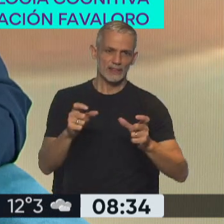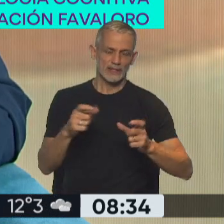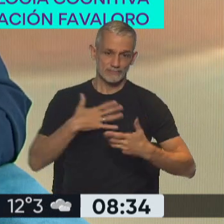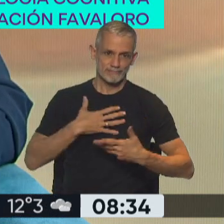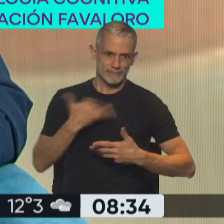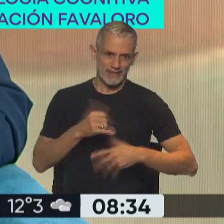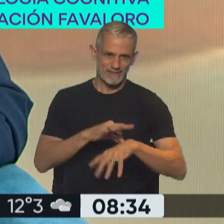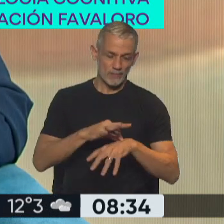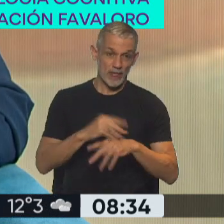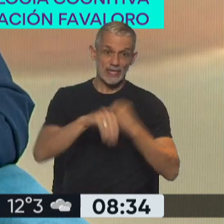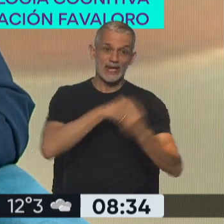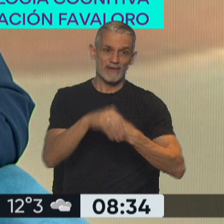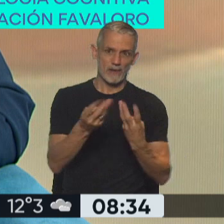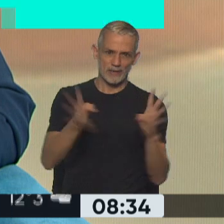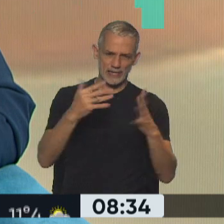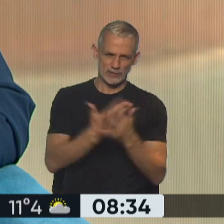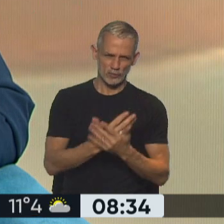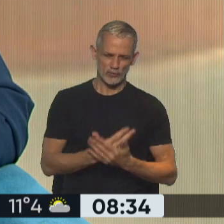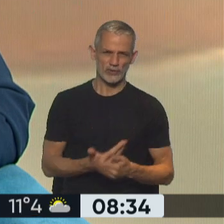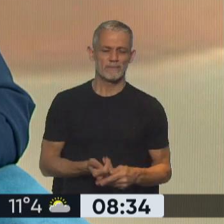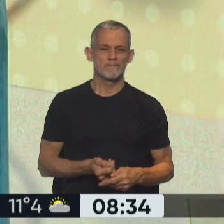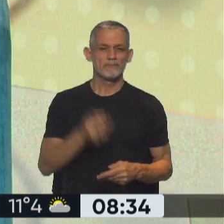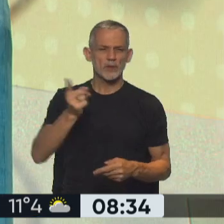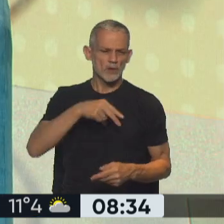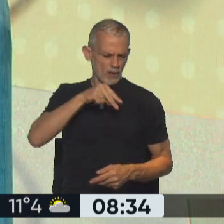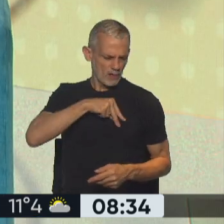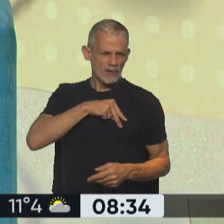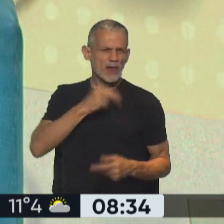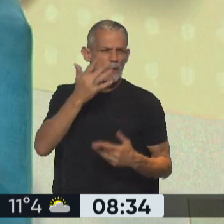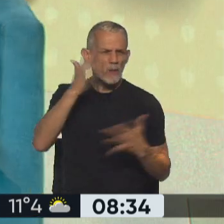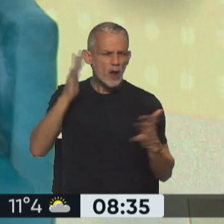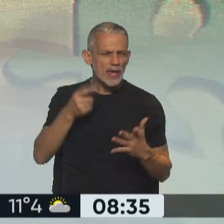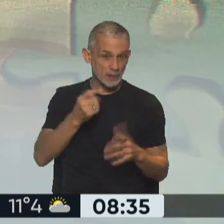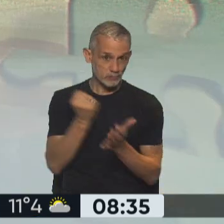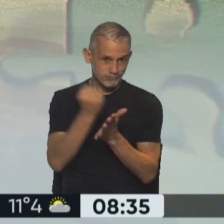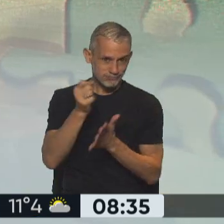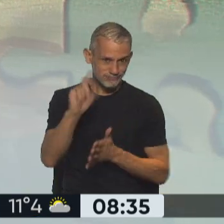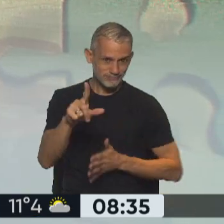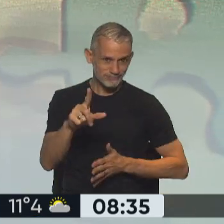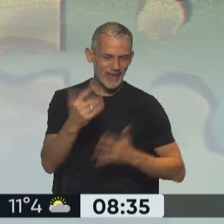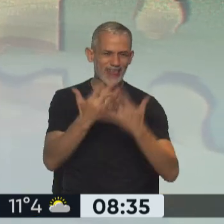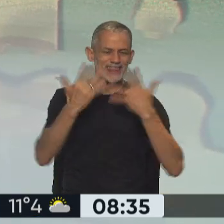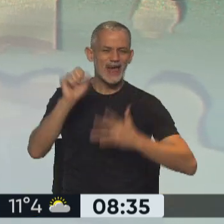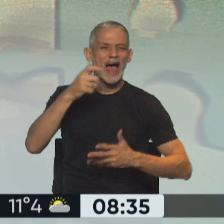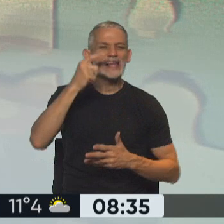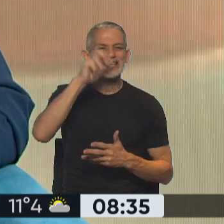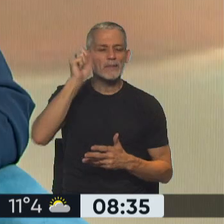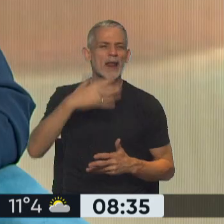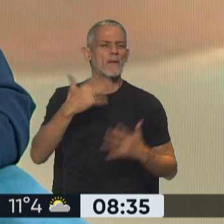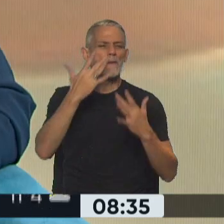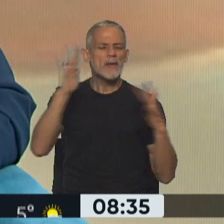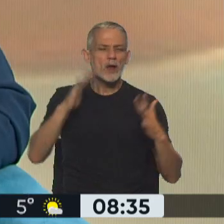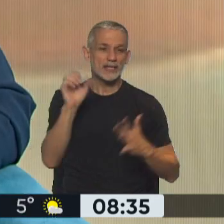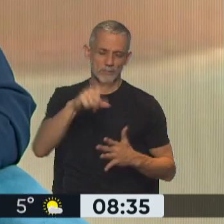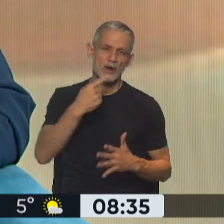la familia que está alrededor del paciente. Doctor, lo vemos con una cintita de color violeta, justamente ese es el símbolo, ¿no?, del día del Alzheimer. En realidad, el violeta es el color